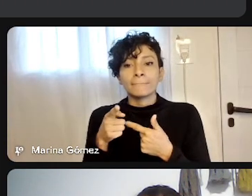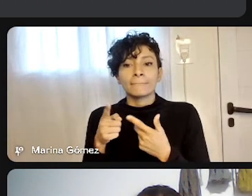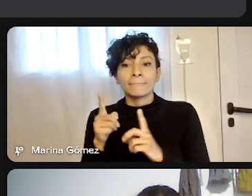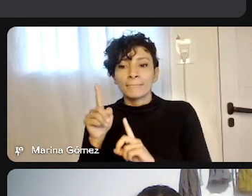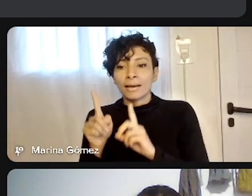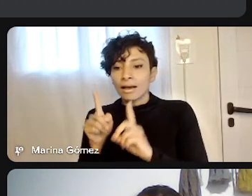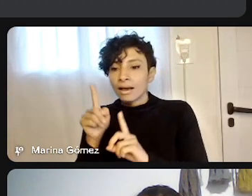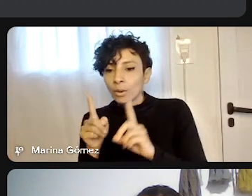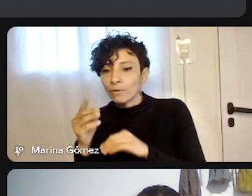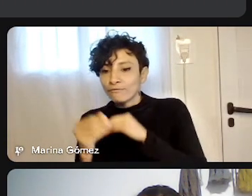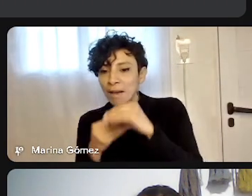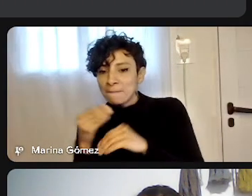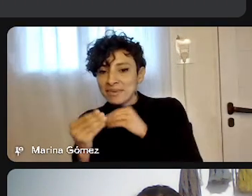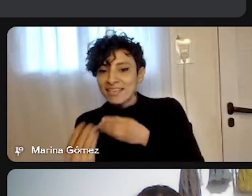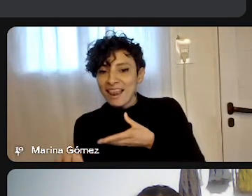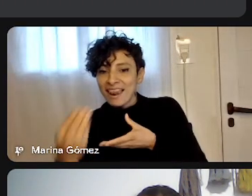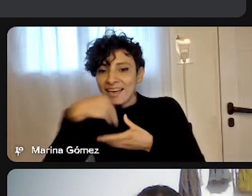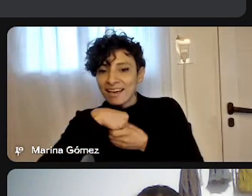Sobrinas, tíos.